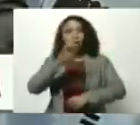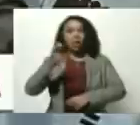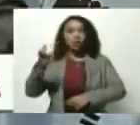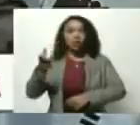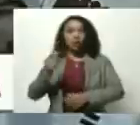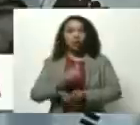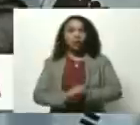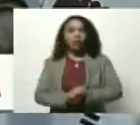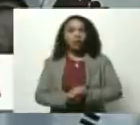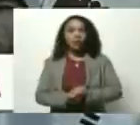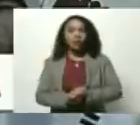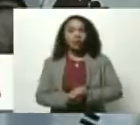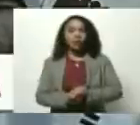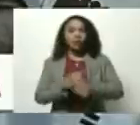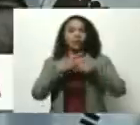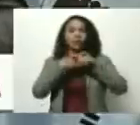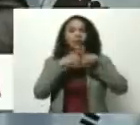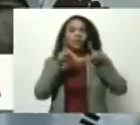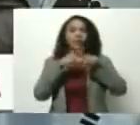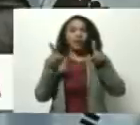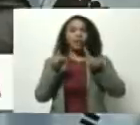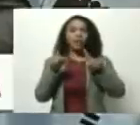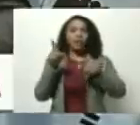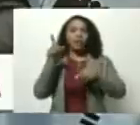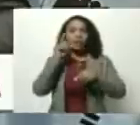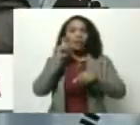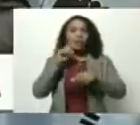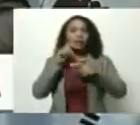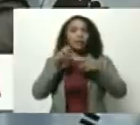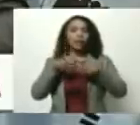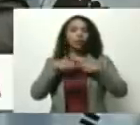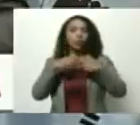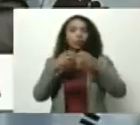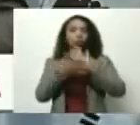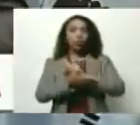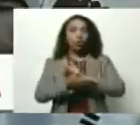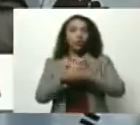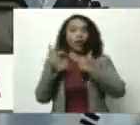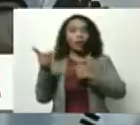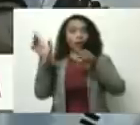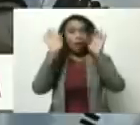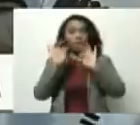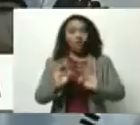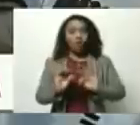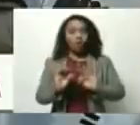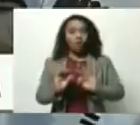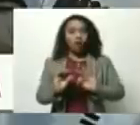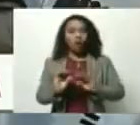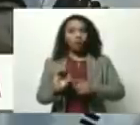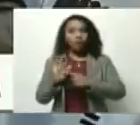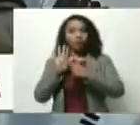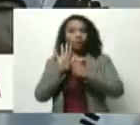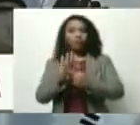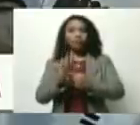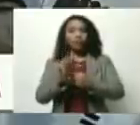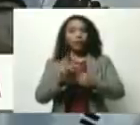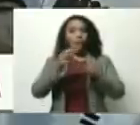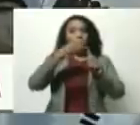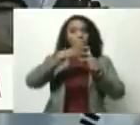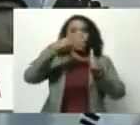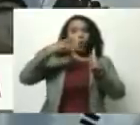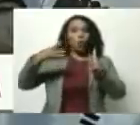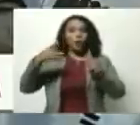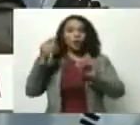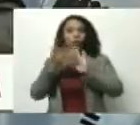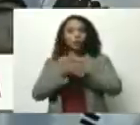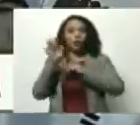de la sexodiversidad. En este sentido, la referida Dirección General de Protección